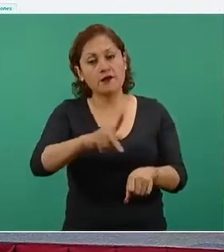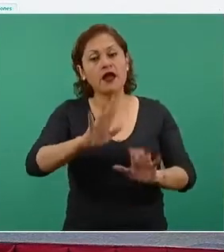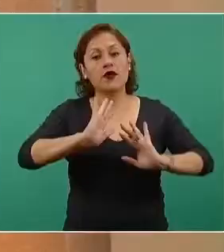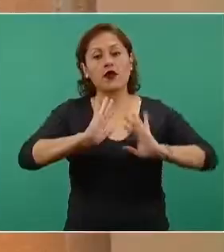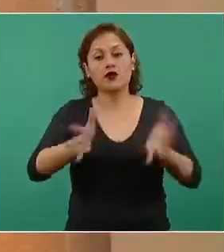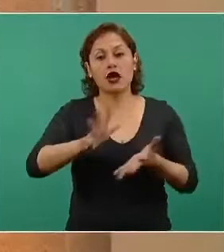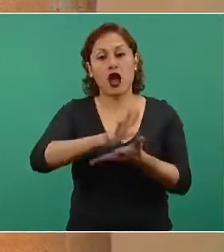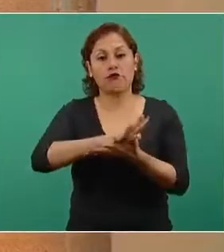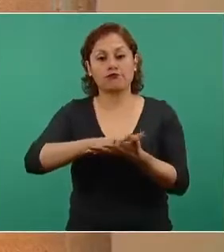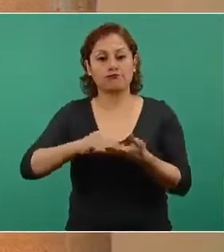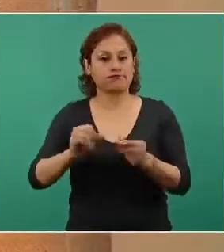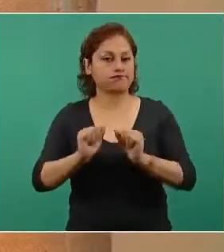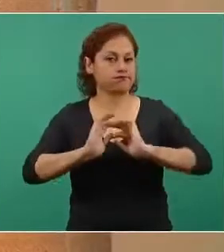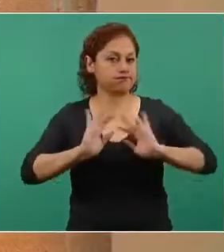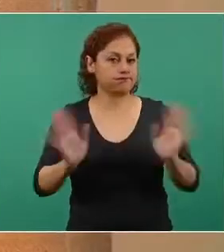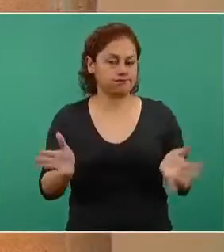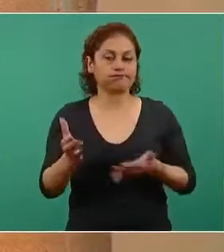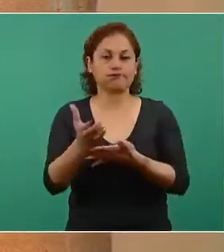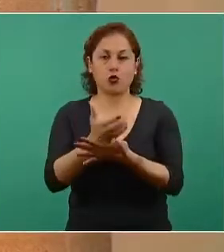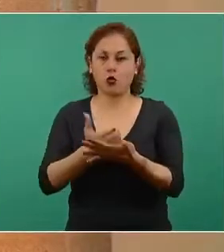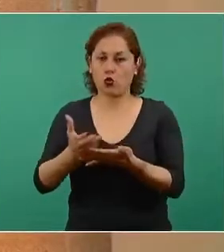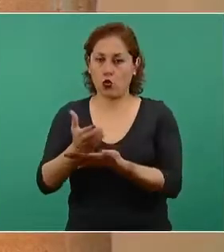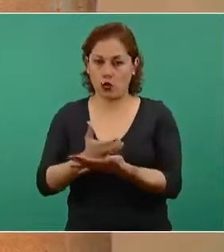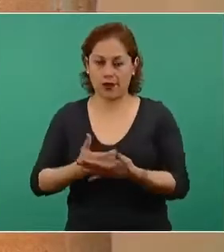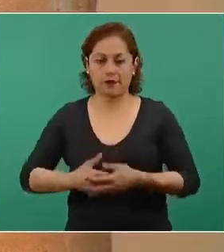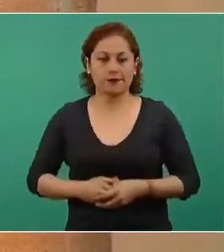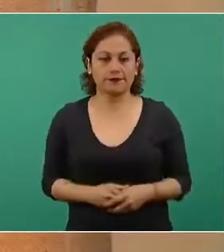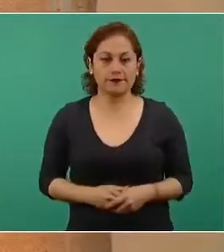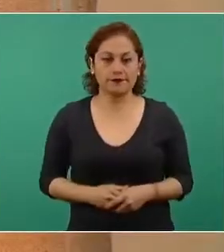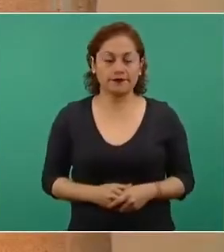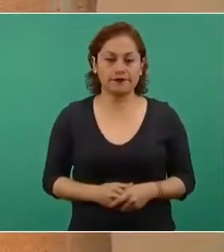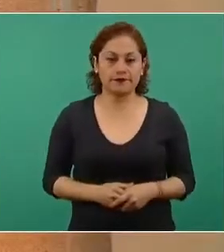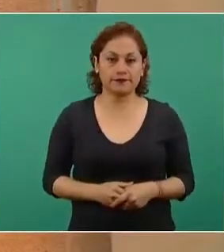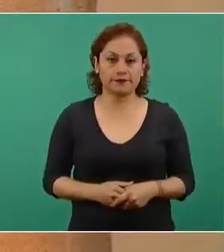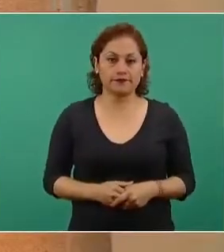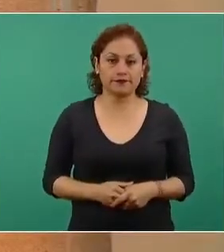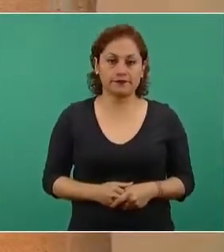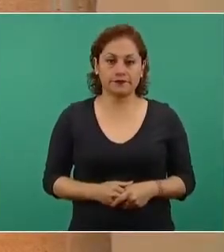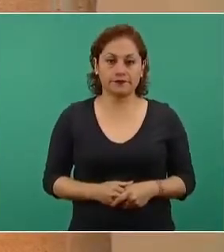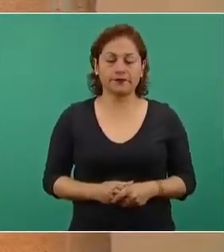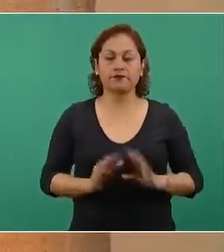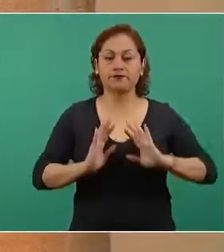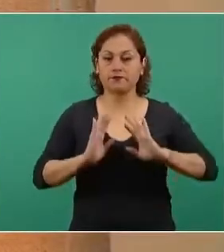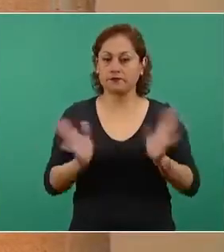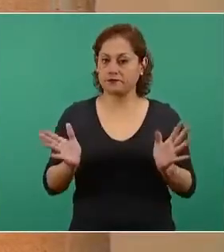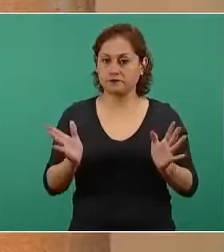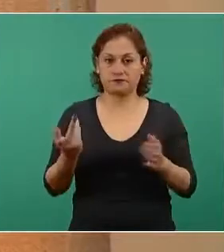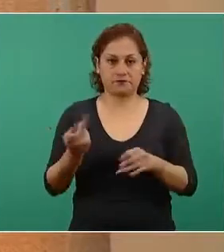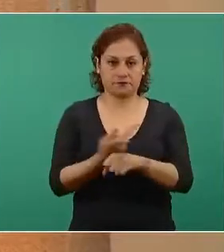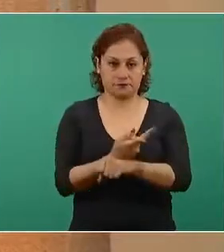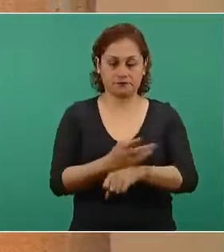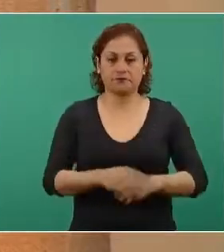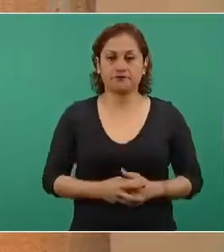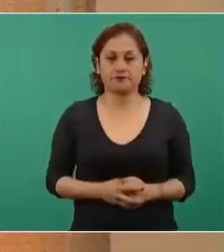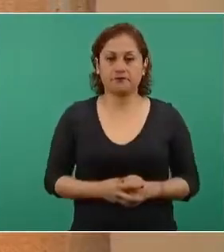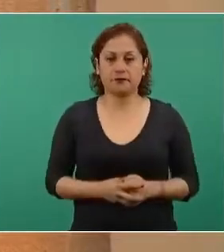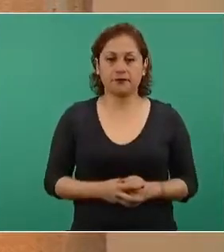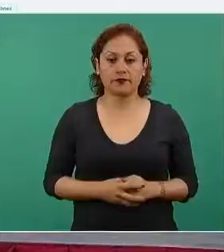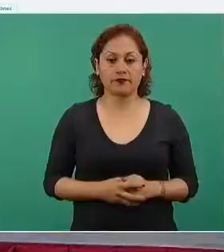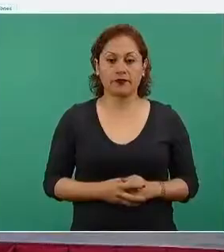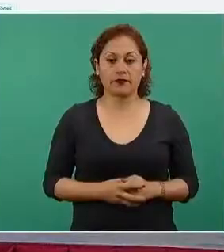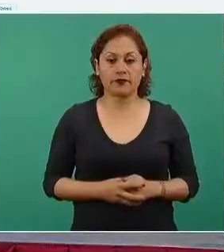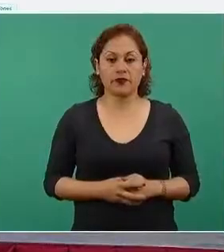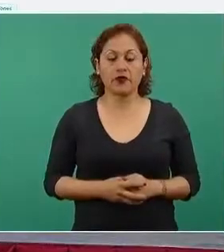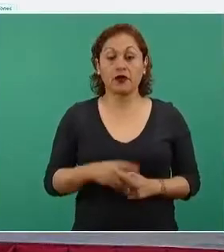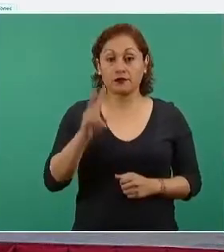actualmente ya se encuentran completamente recuperadas y que ya no traen la infección activa. Y